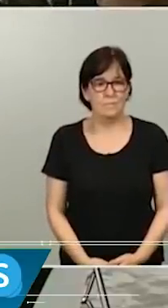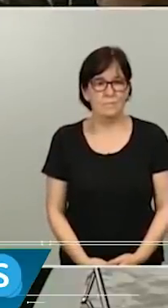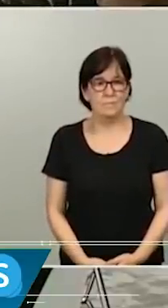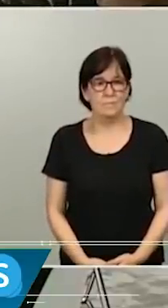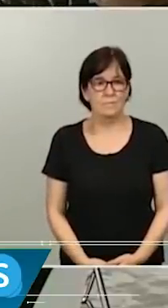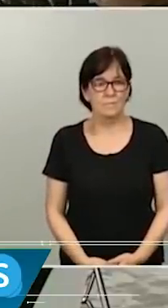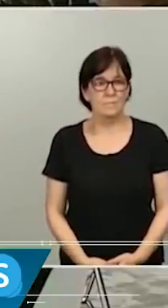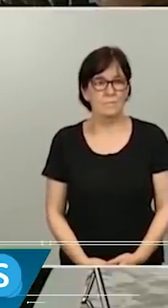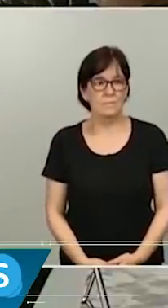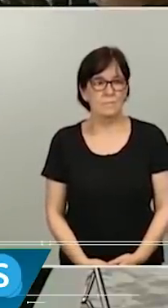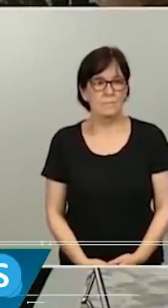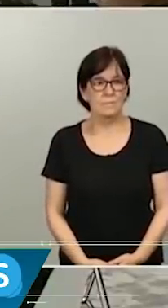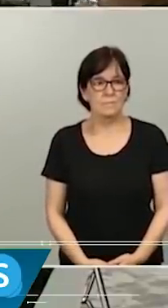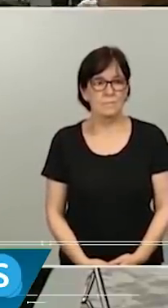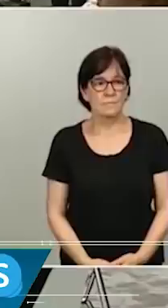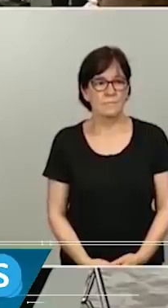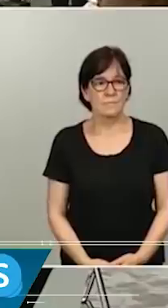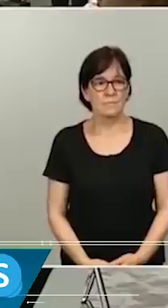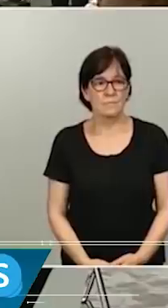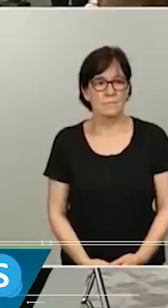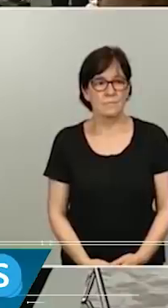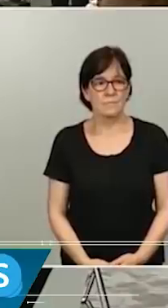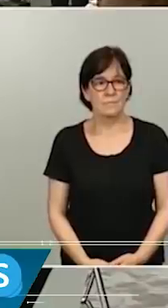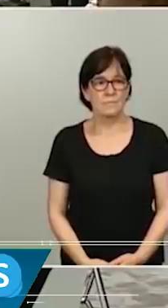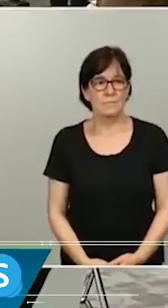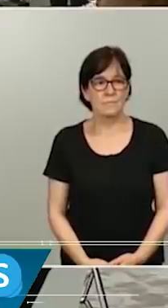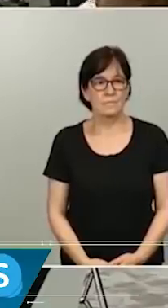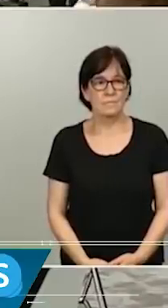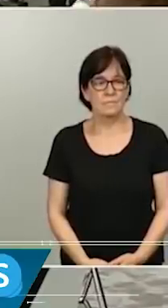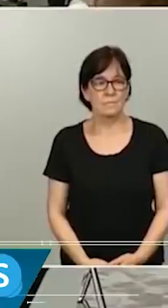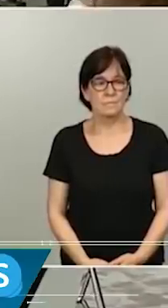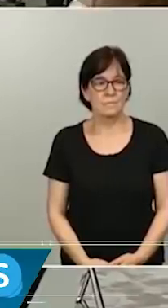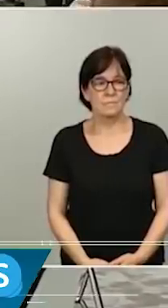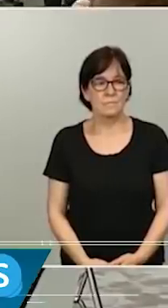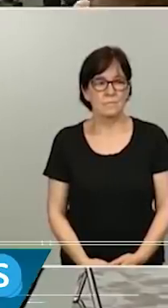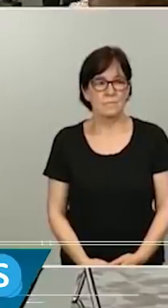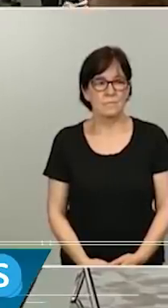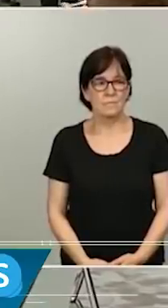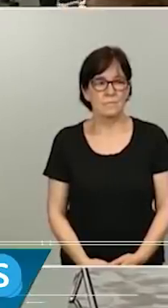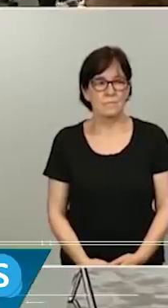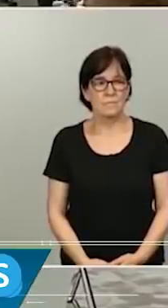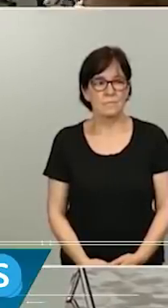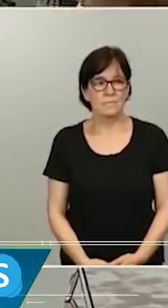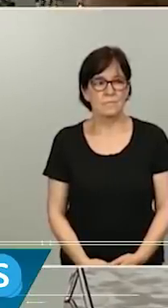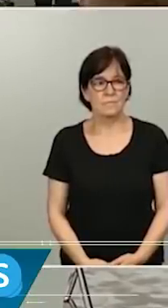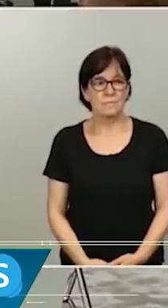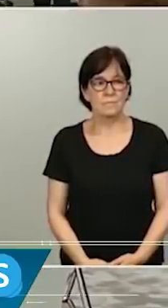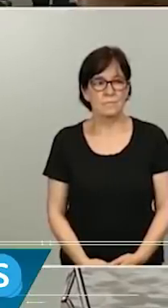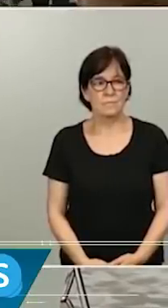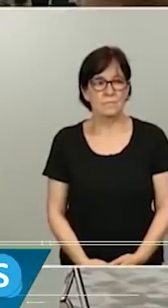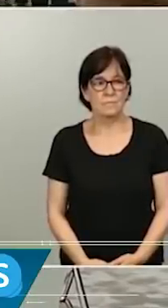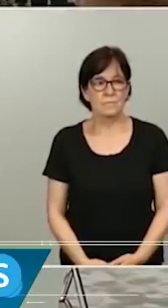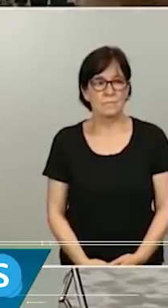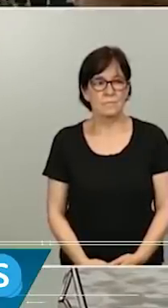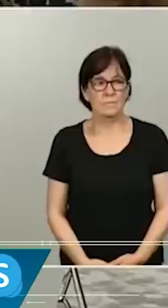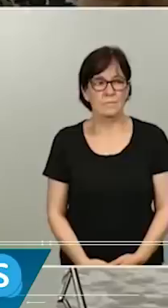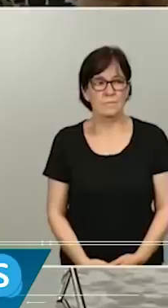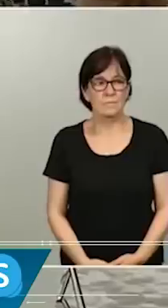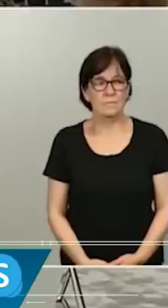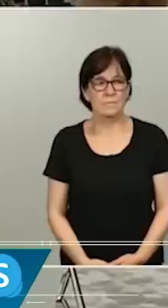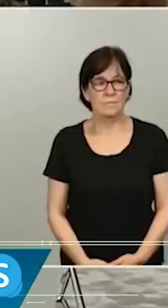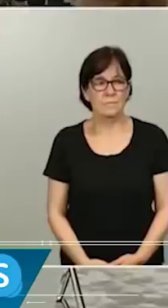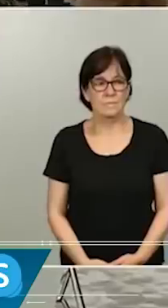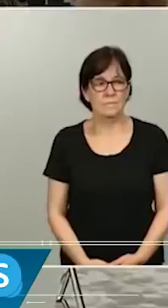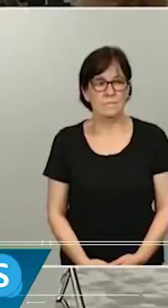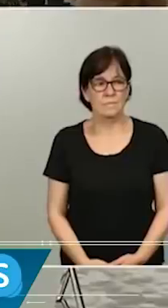mal, que las competencias eran del gobierno y su mando único y que ahora por mucho que intente y lo está